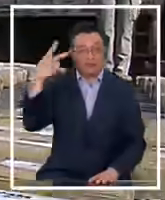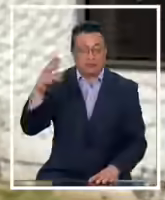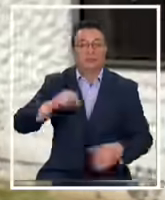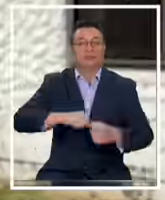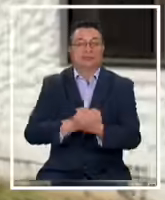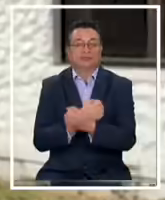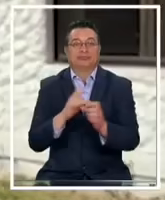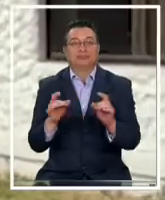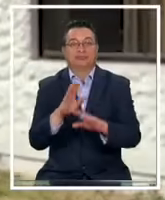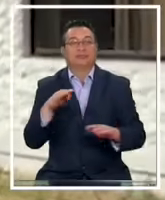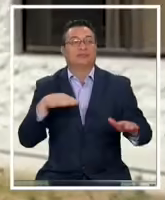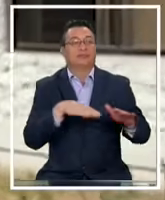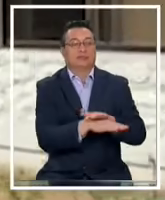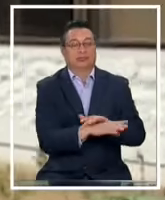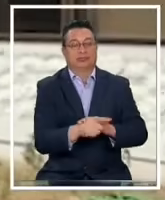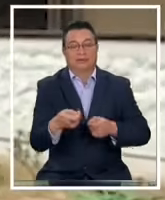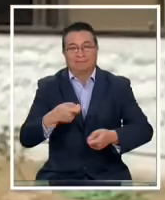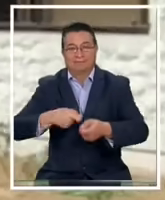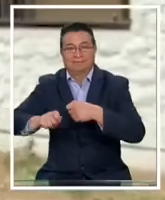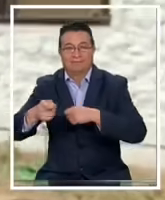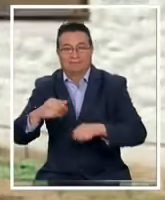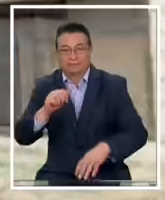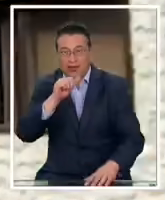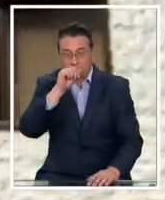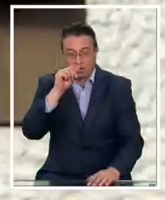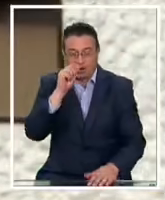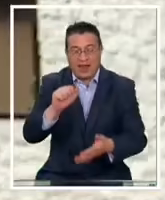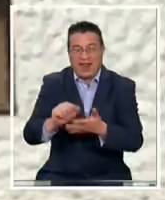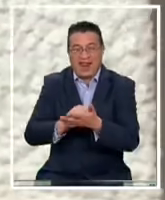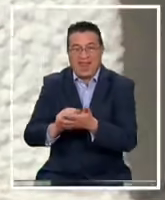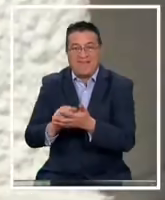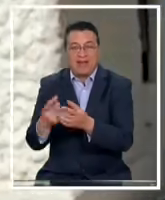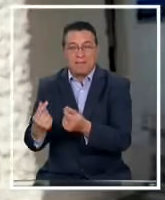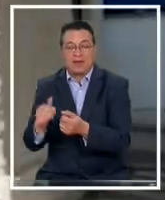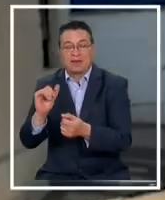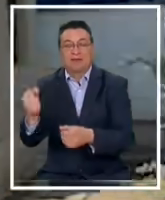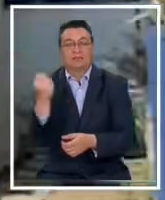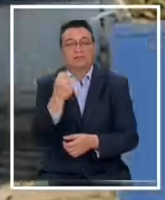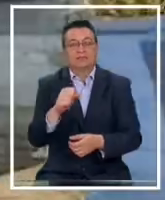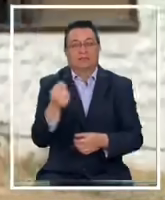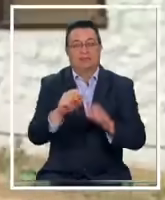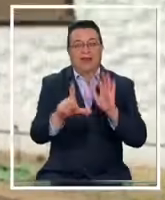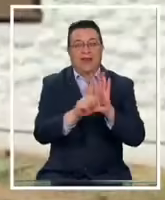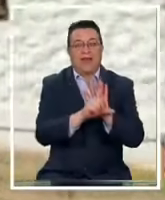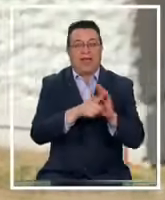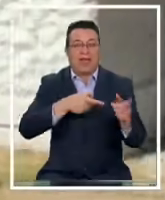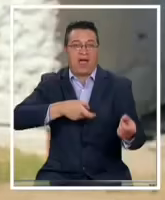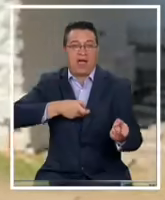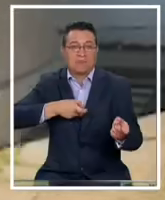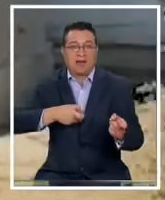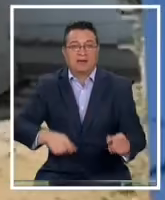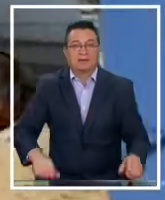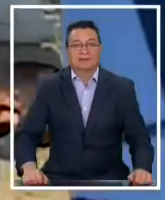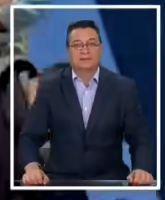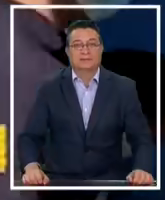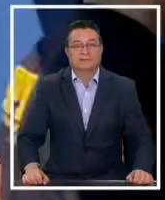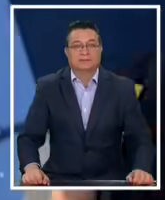prisión preventiva por los delitos de tráfico de drogas lavado de activos e infracción a la ley de armas